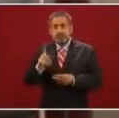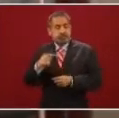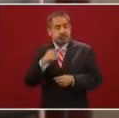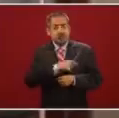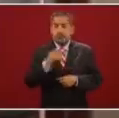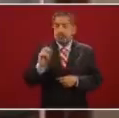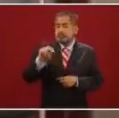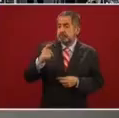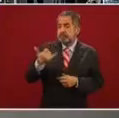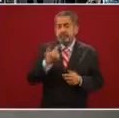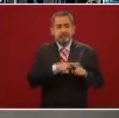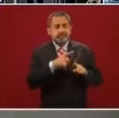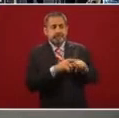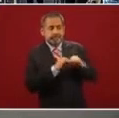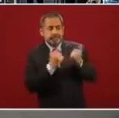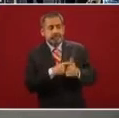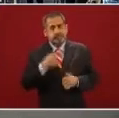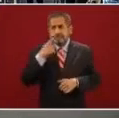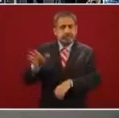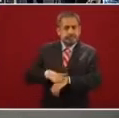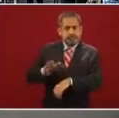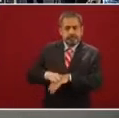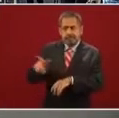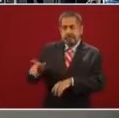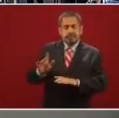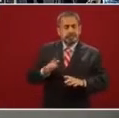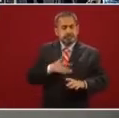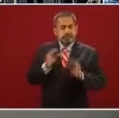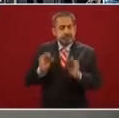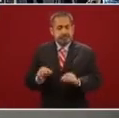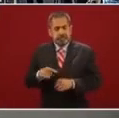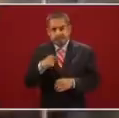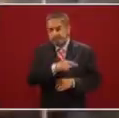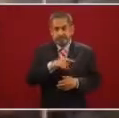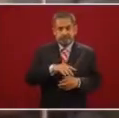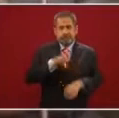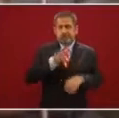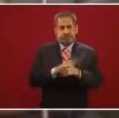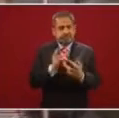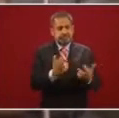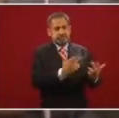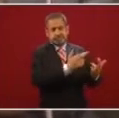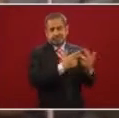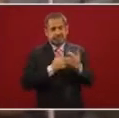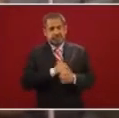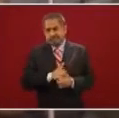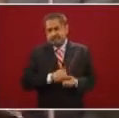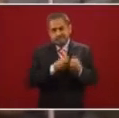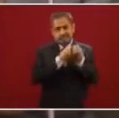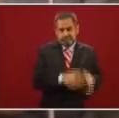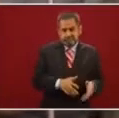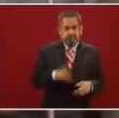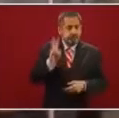diversas organizaciones pues han denunciado o se tiene la percepción que va a ser mayor el daño y el consumo de agua